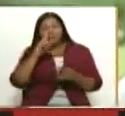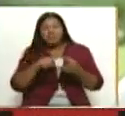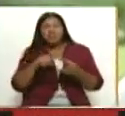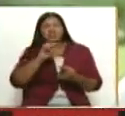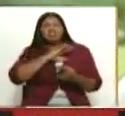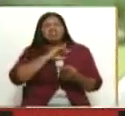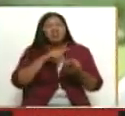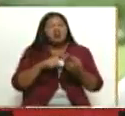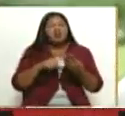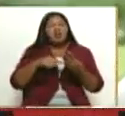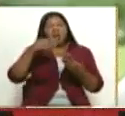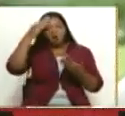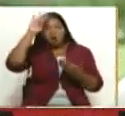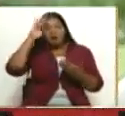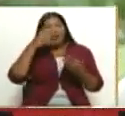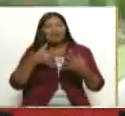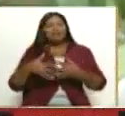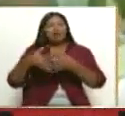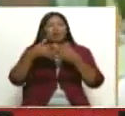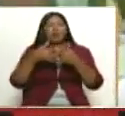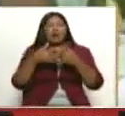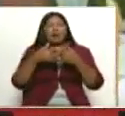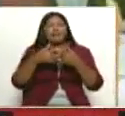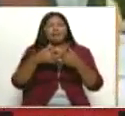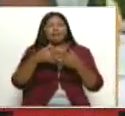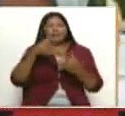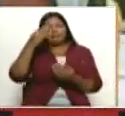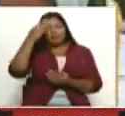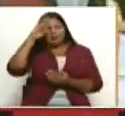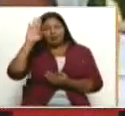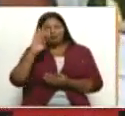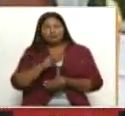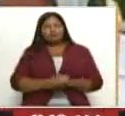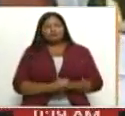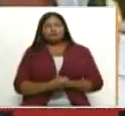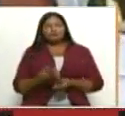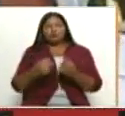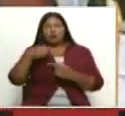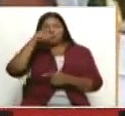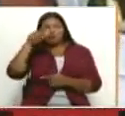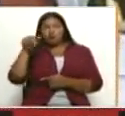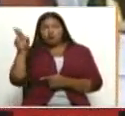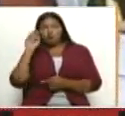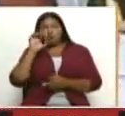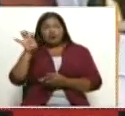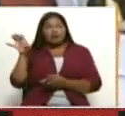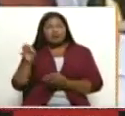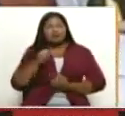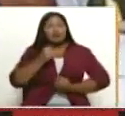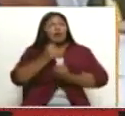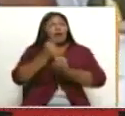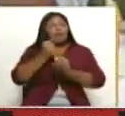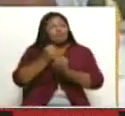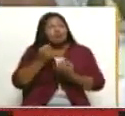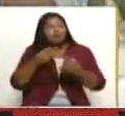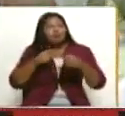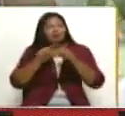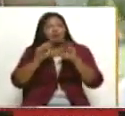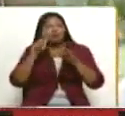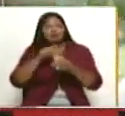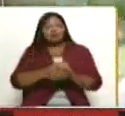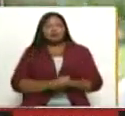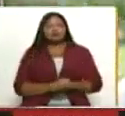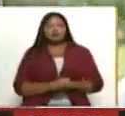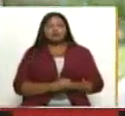de Cuba, Estados Unidos Mexicanos y el Reino de Noruega como países garantes, así como la misión